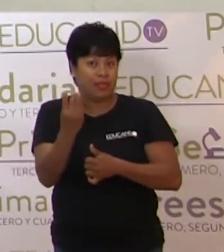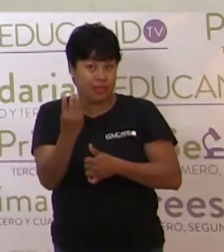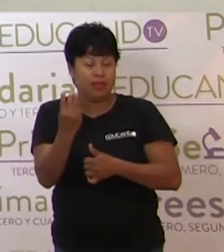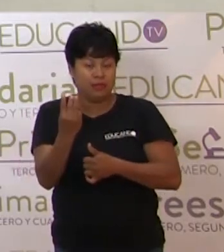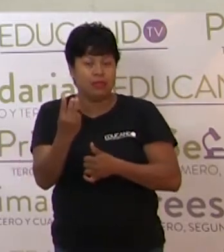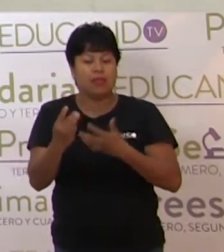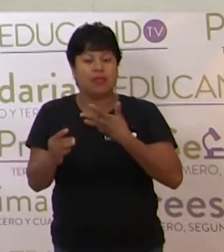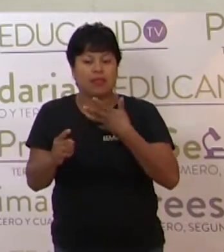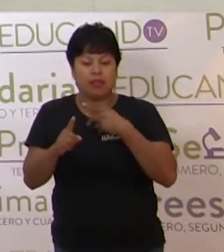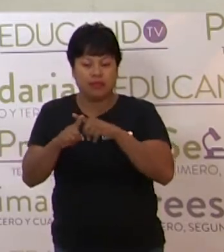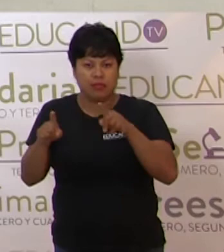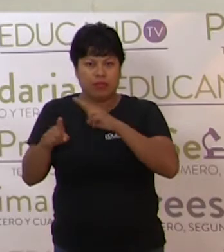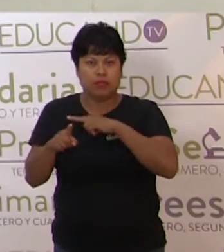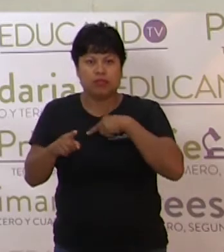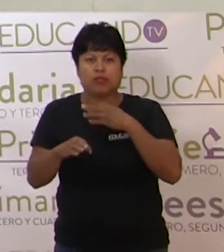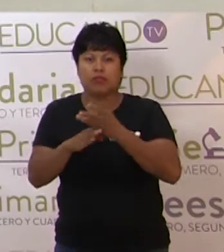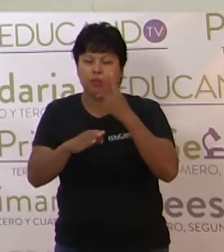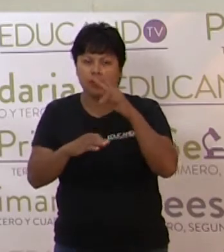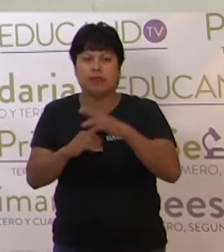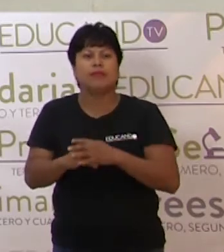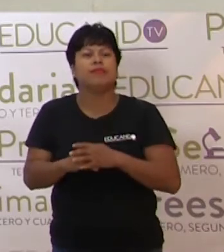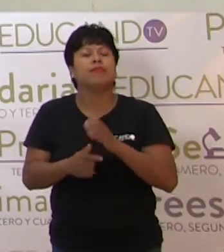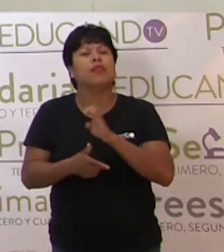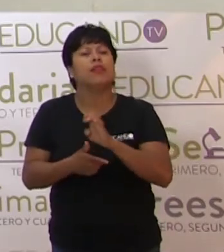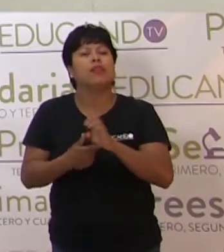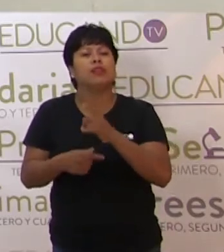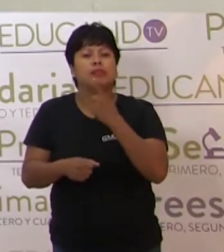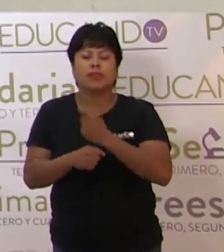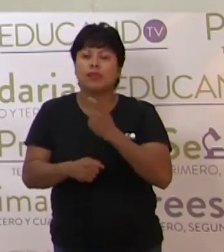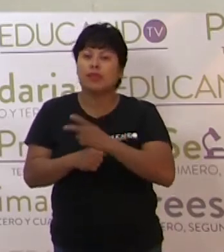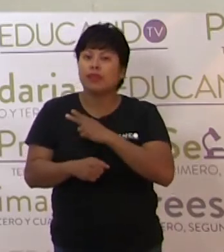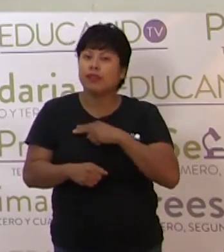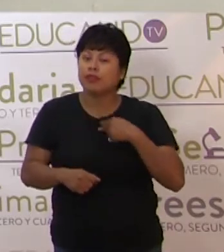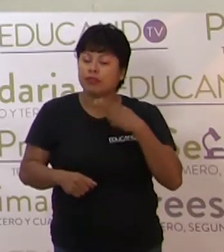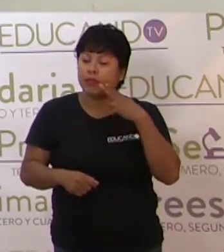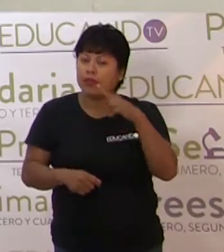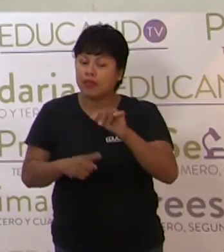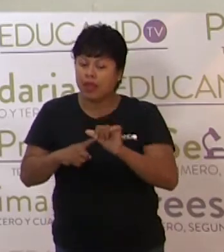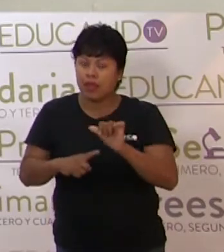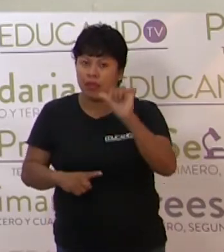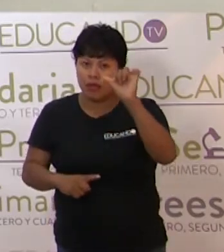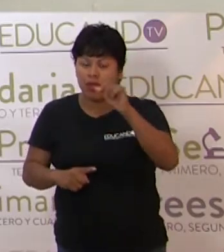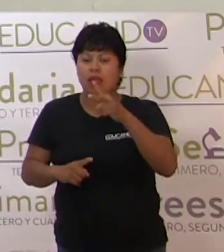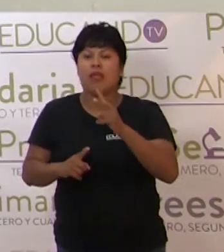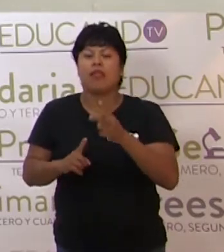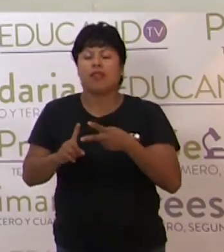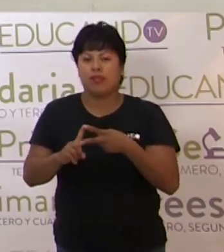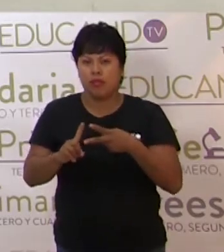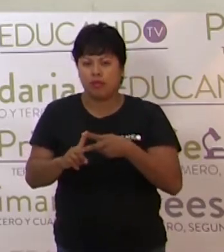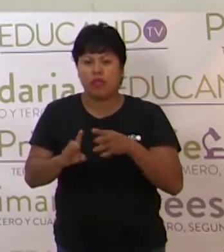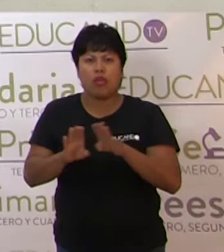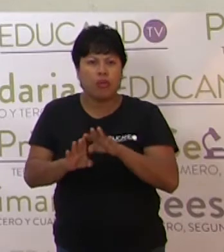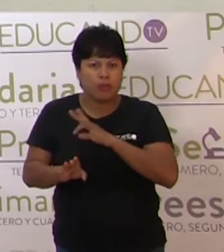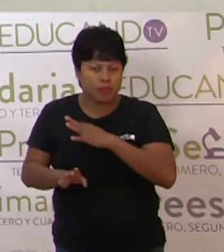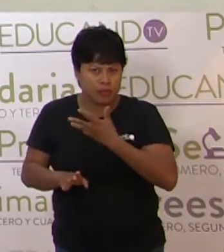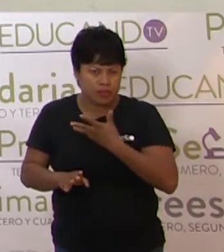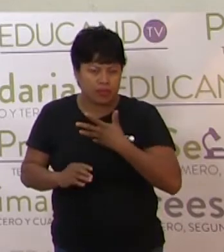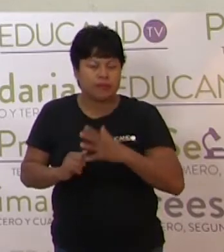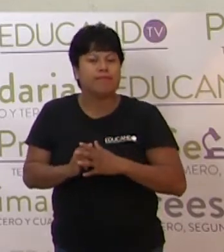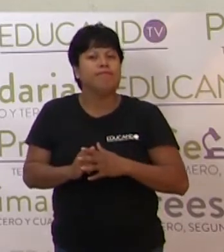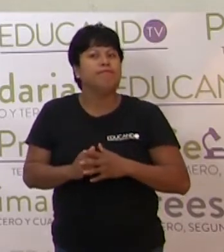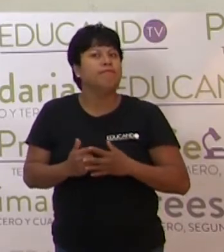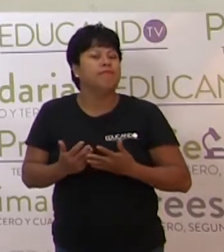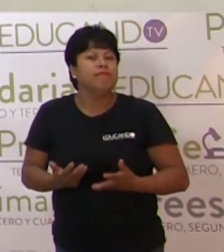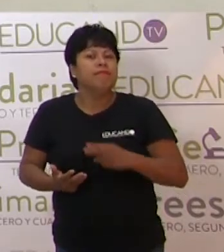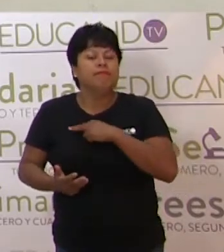rectas que vamos a analizar hoy entonces vamos a primero a ver las alturas de un triángulo como las obtenemos vamos a